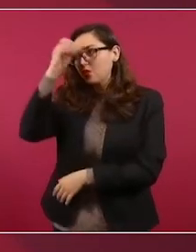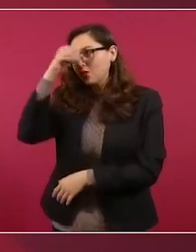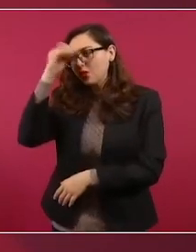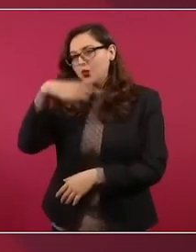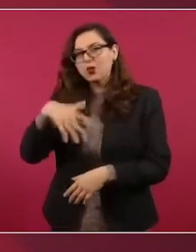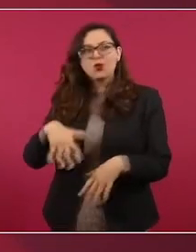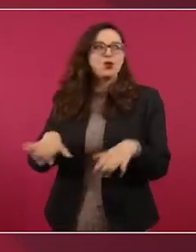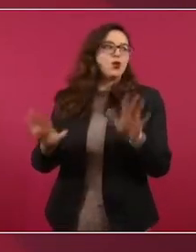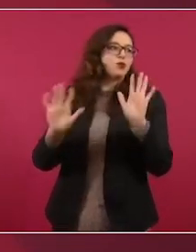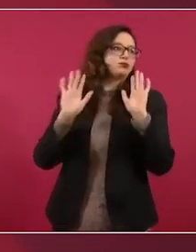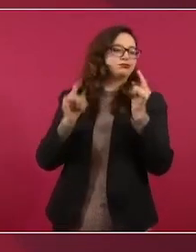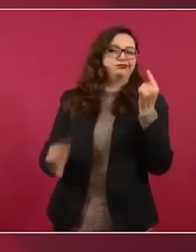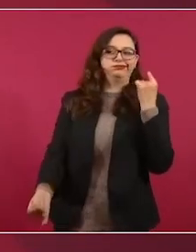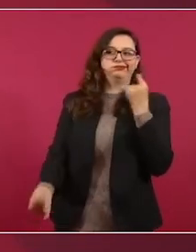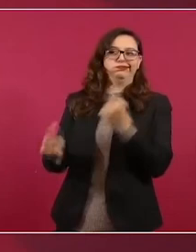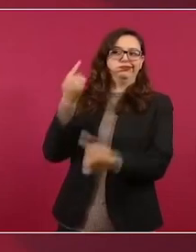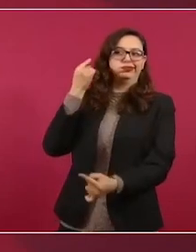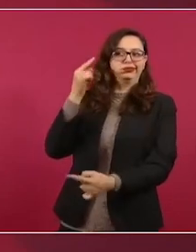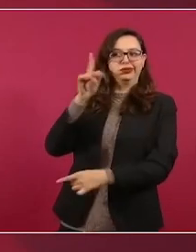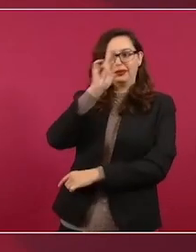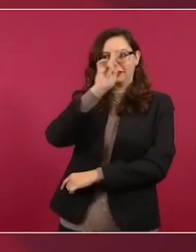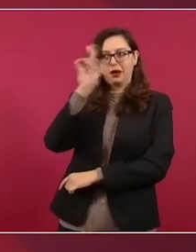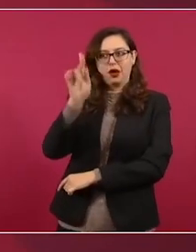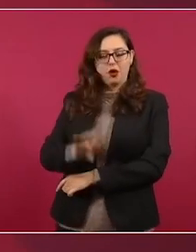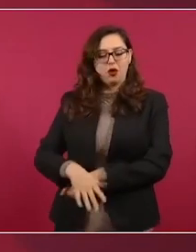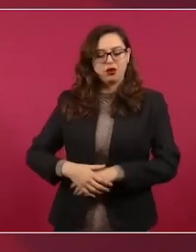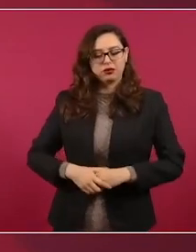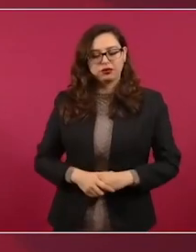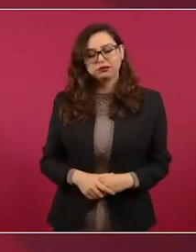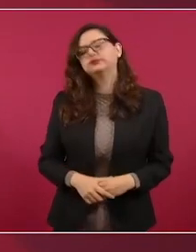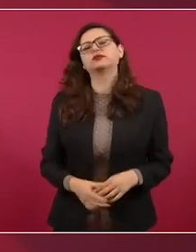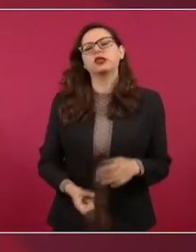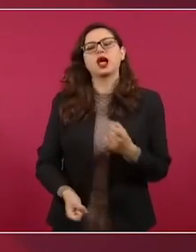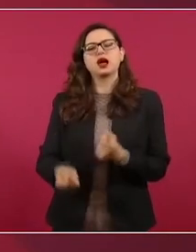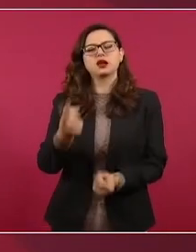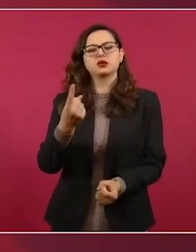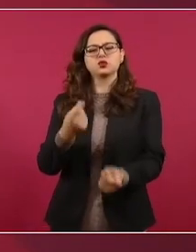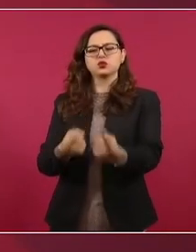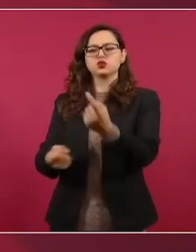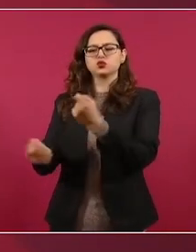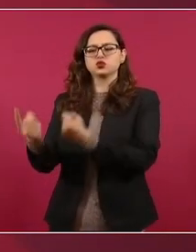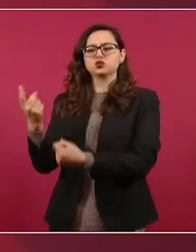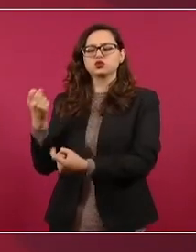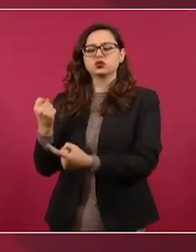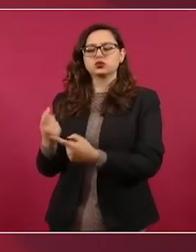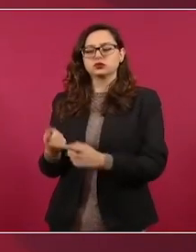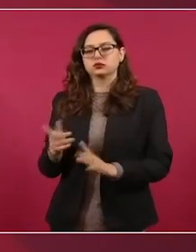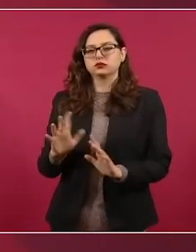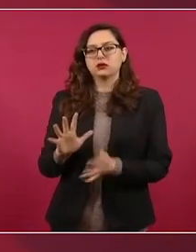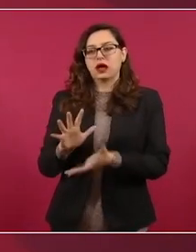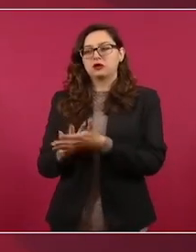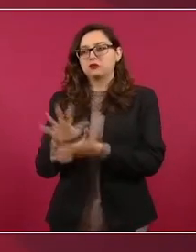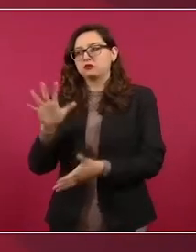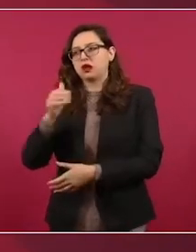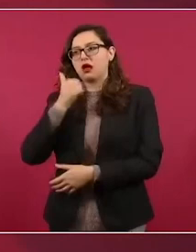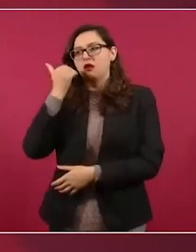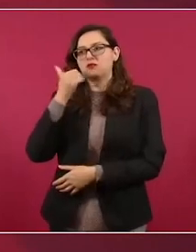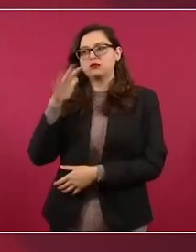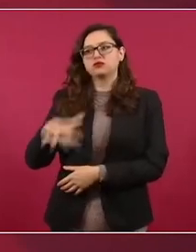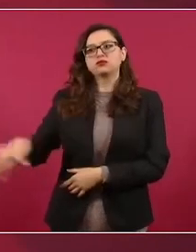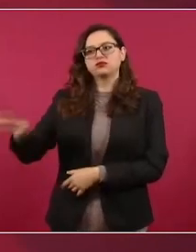pues algunos, no todos, desde luego, porque hay muchos universitarios conscientes, pero hay